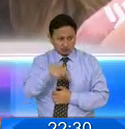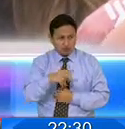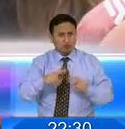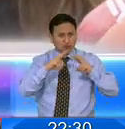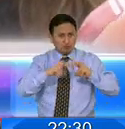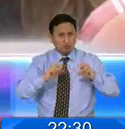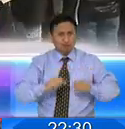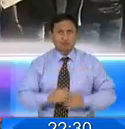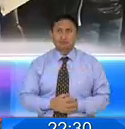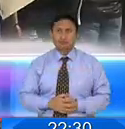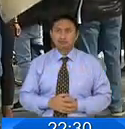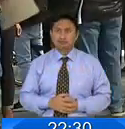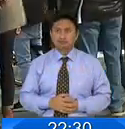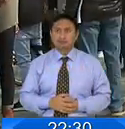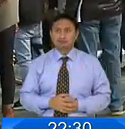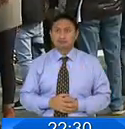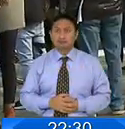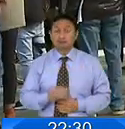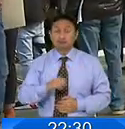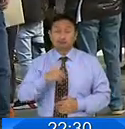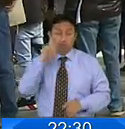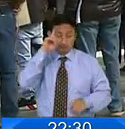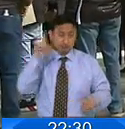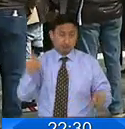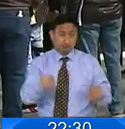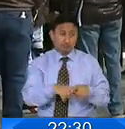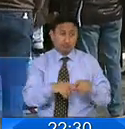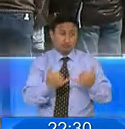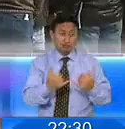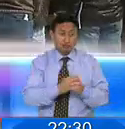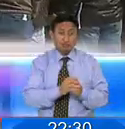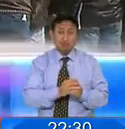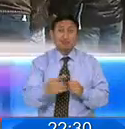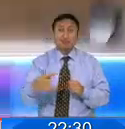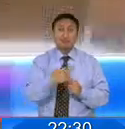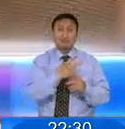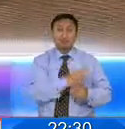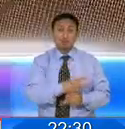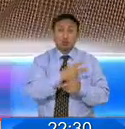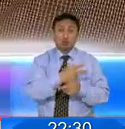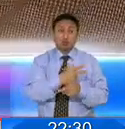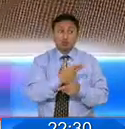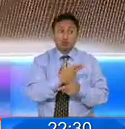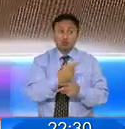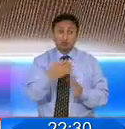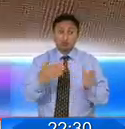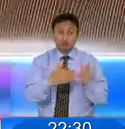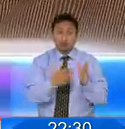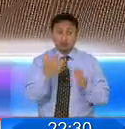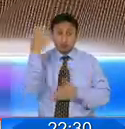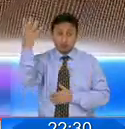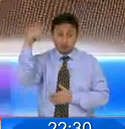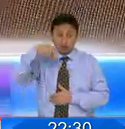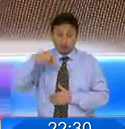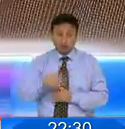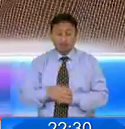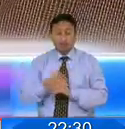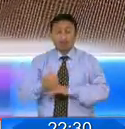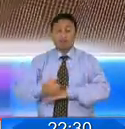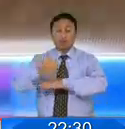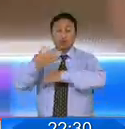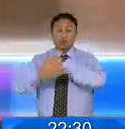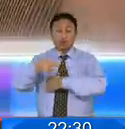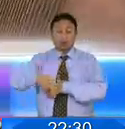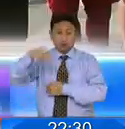tiene que investigar. Esto mientras coincidencia o no, pero a las pocas horas que los concejales opuestos de Yunda se hicieron presentes en el Complejo